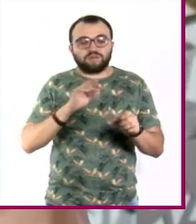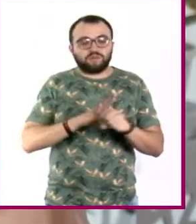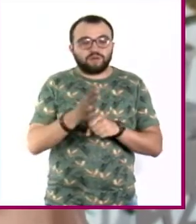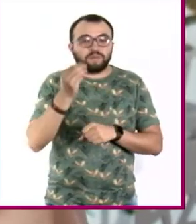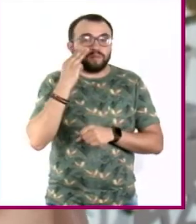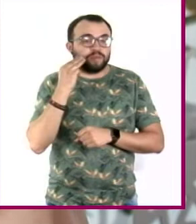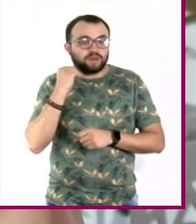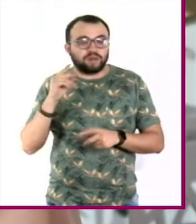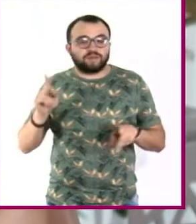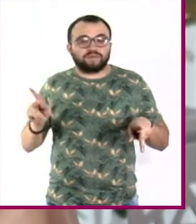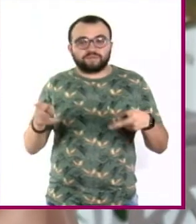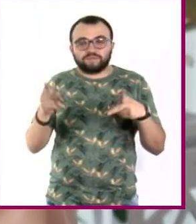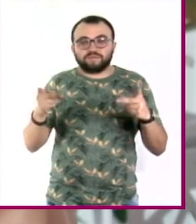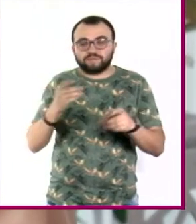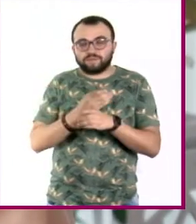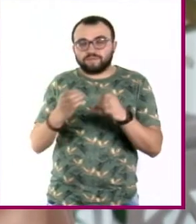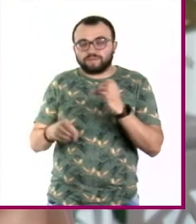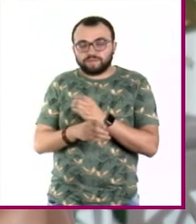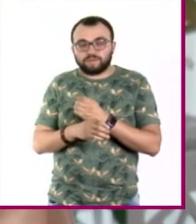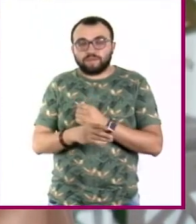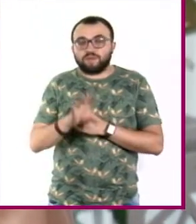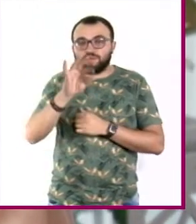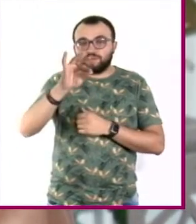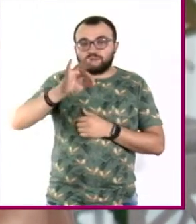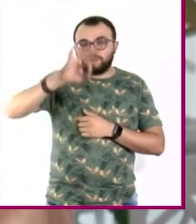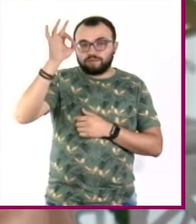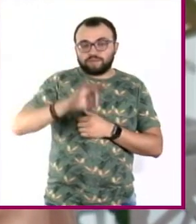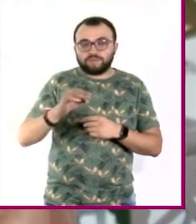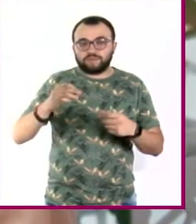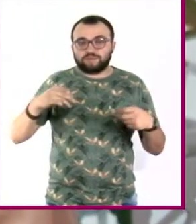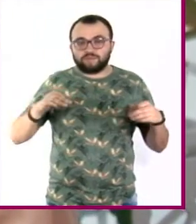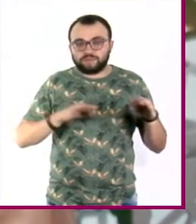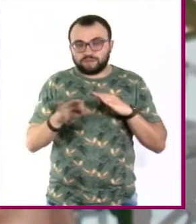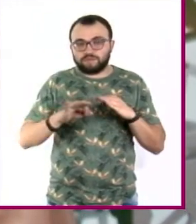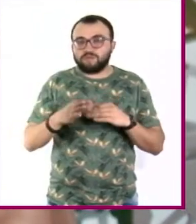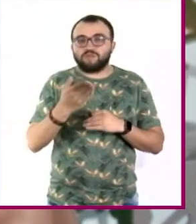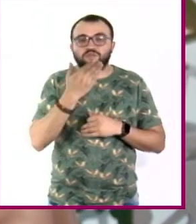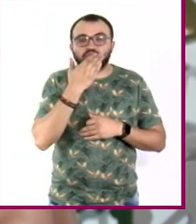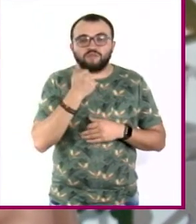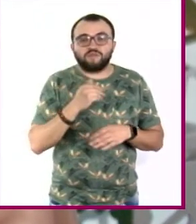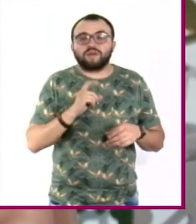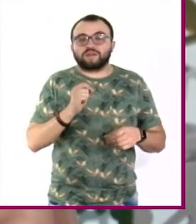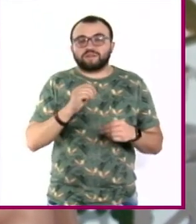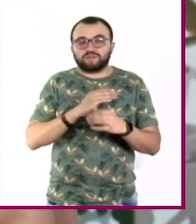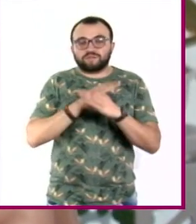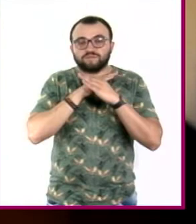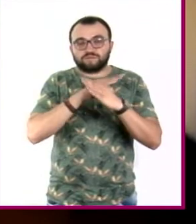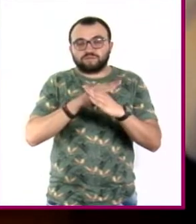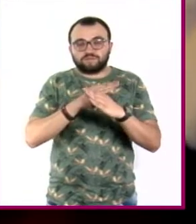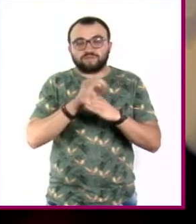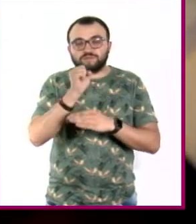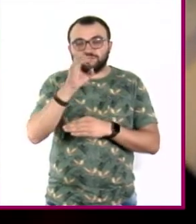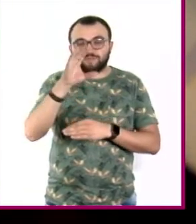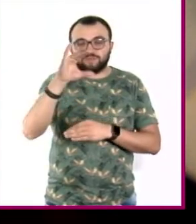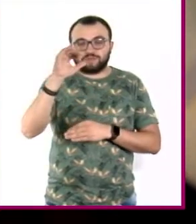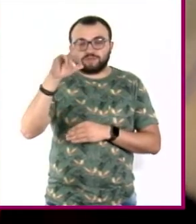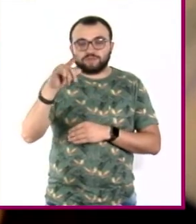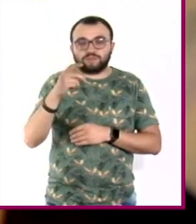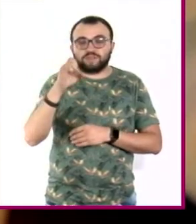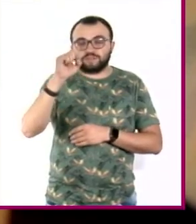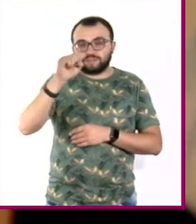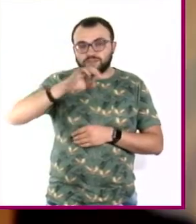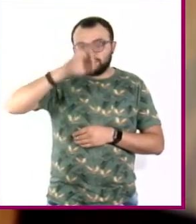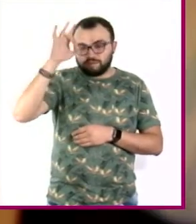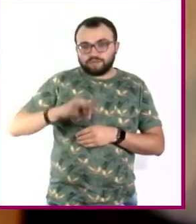en Latinoamérica donde un 40% de los trabajadores no cuentan con protección social y el 60% laboran de